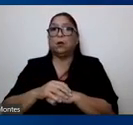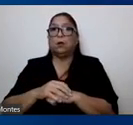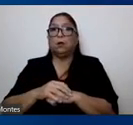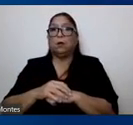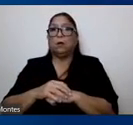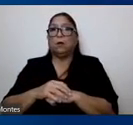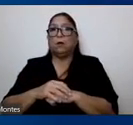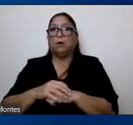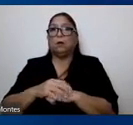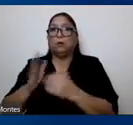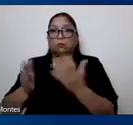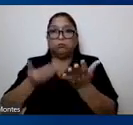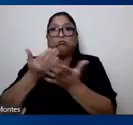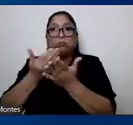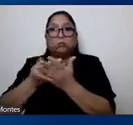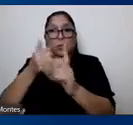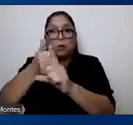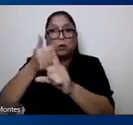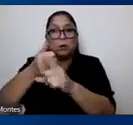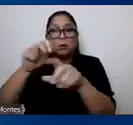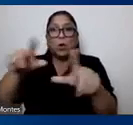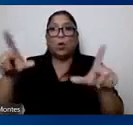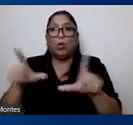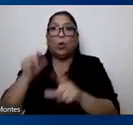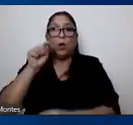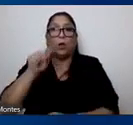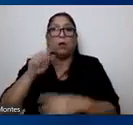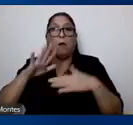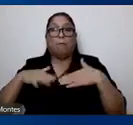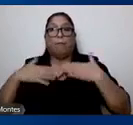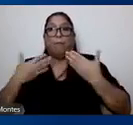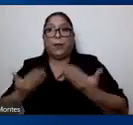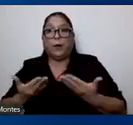se dio lugar en estas localidades para pues